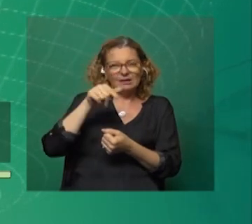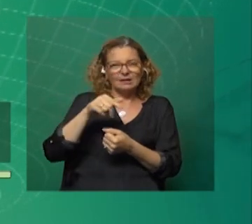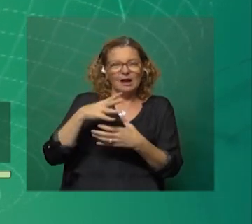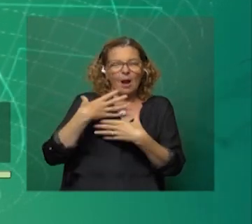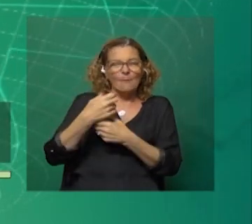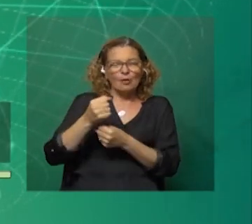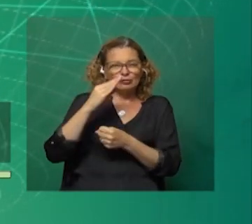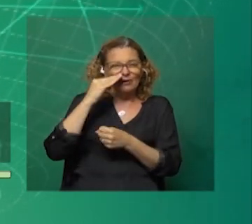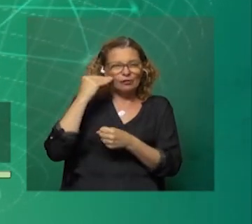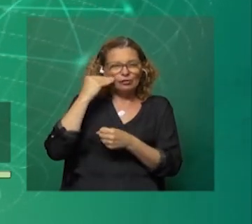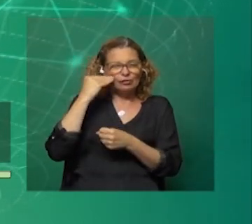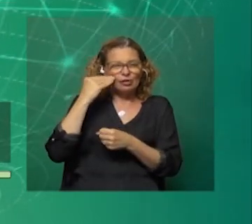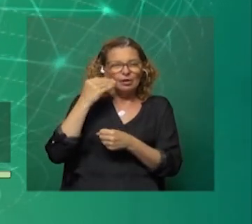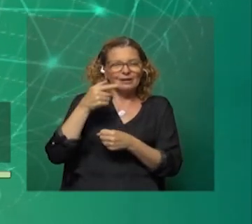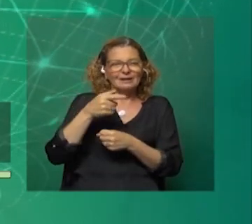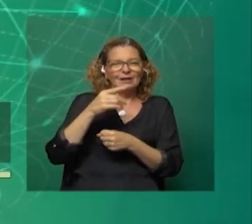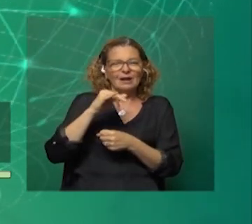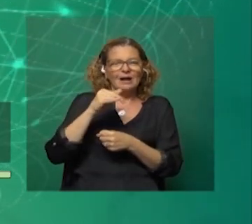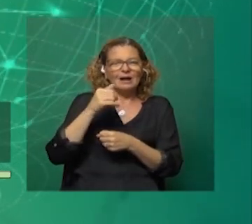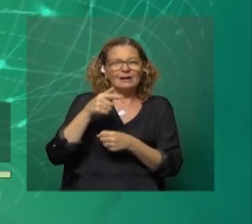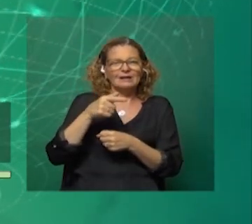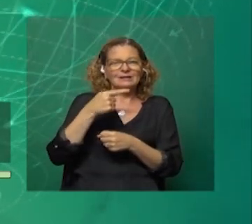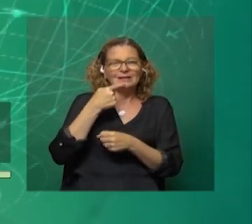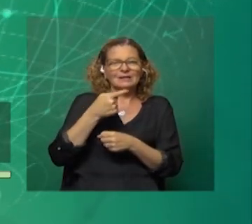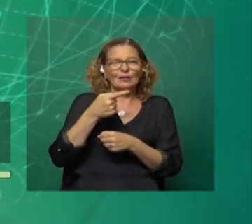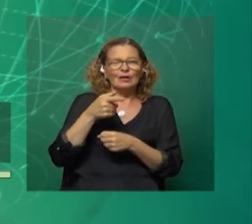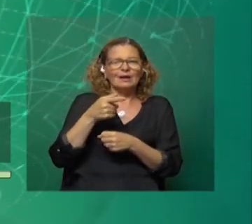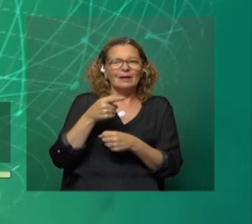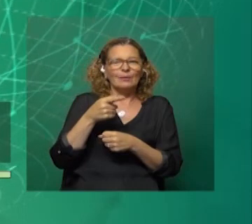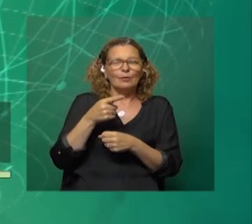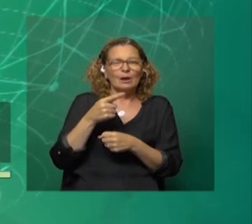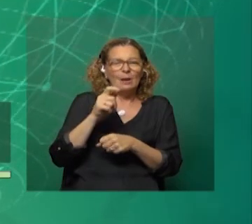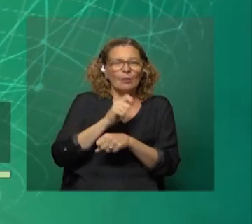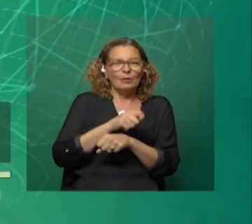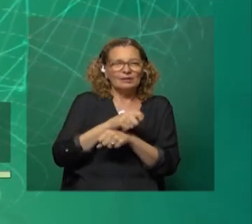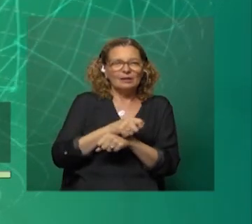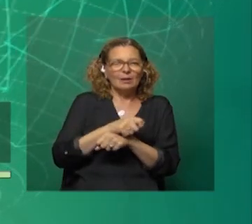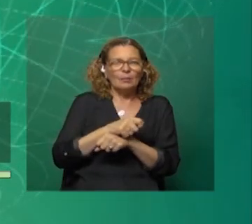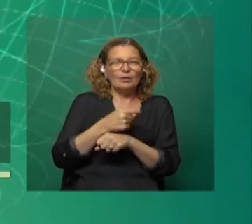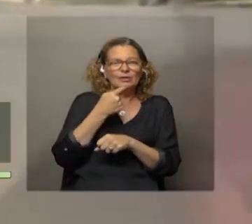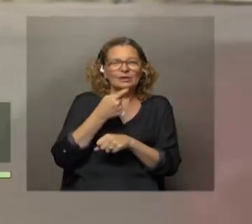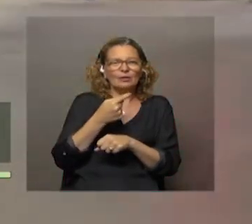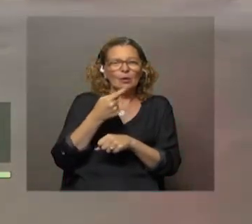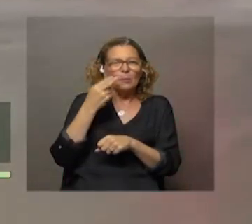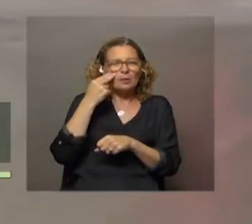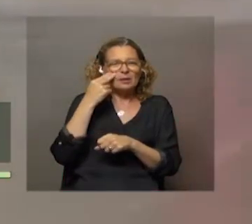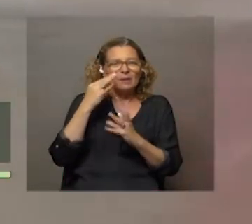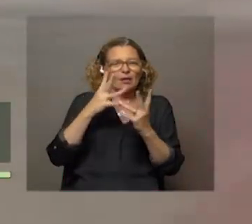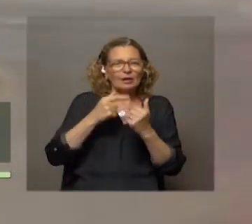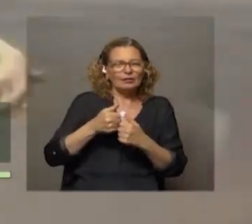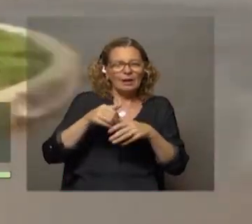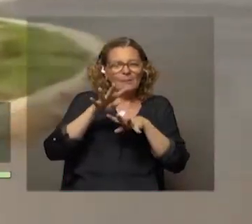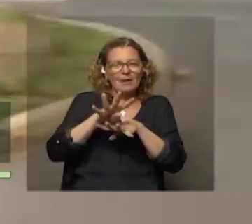bolsonaro José acacio seré sabante por orden de un magistrado el tribunal supremo acusado de organizar